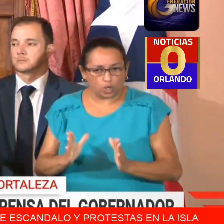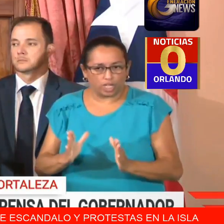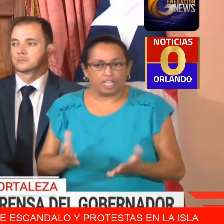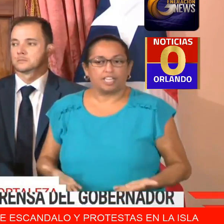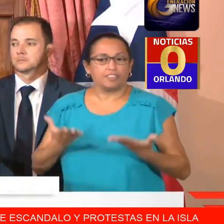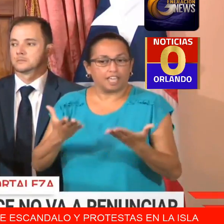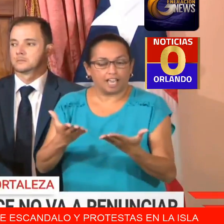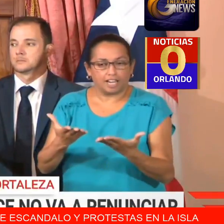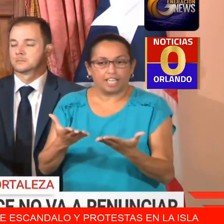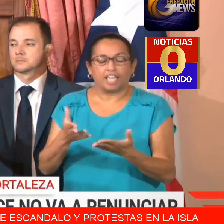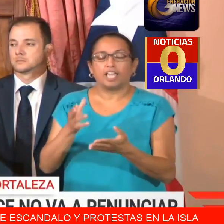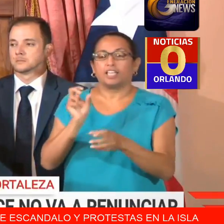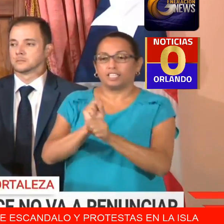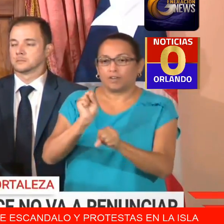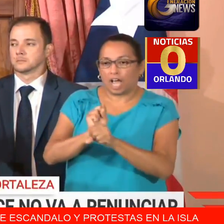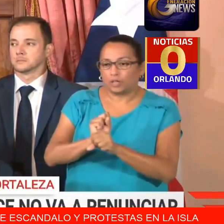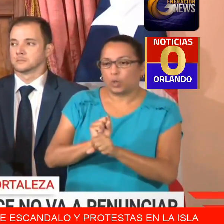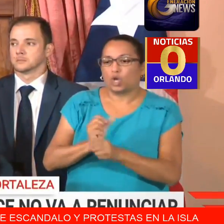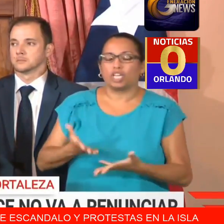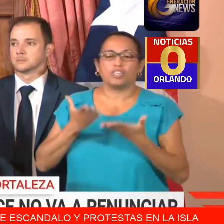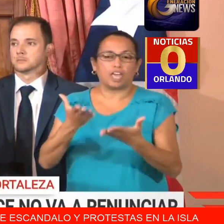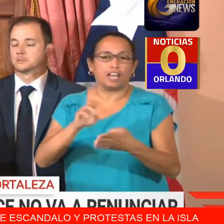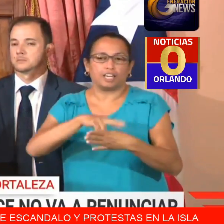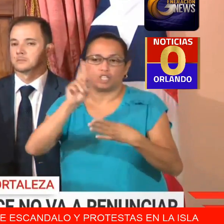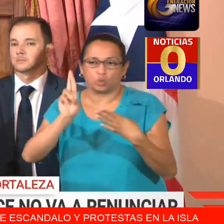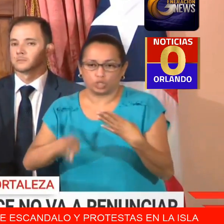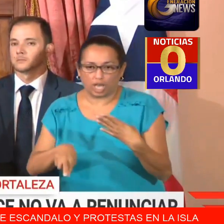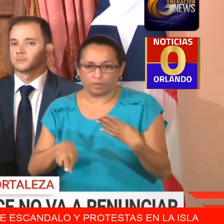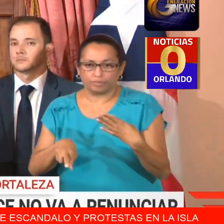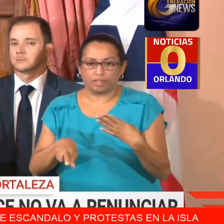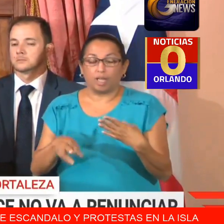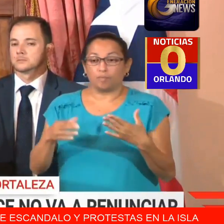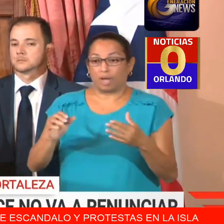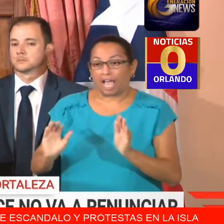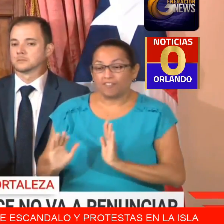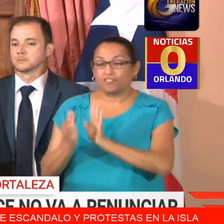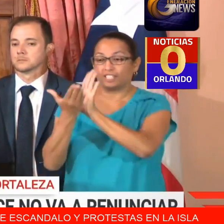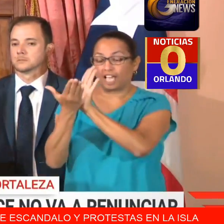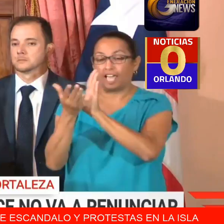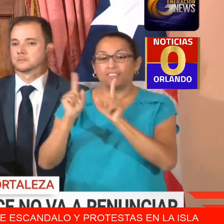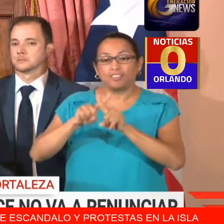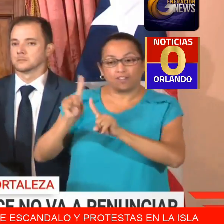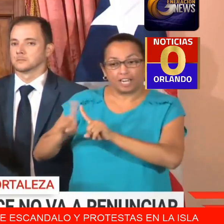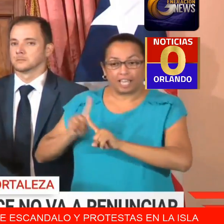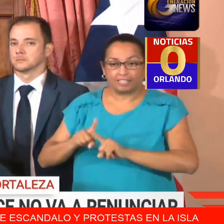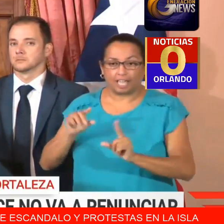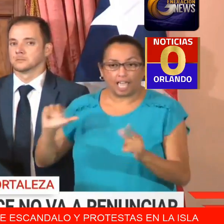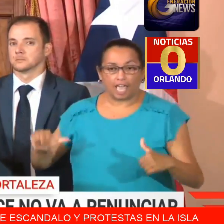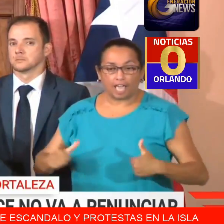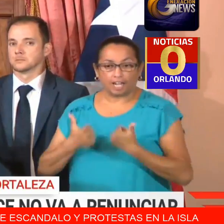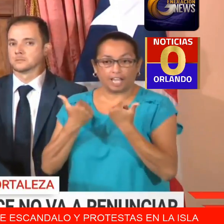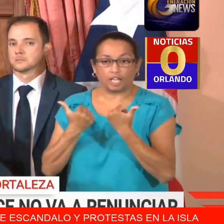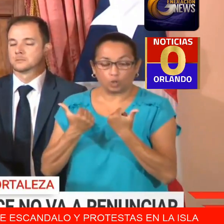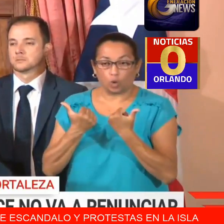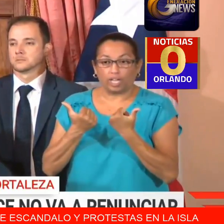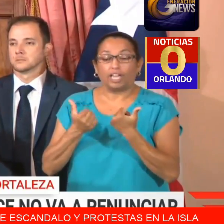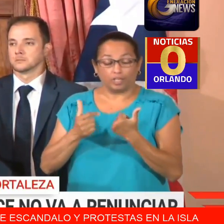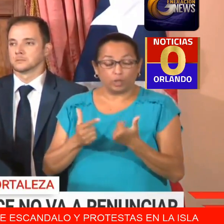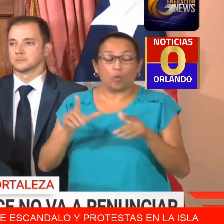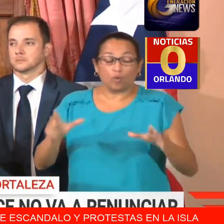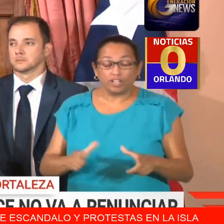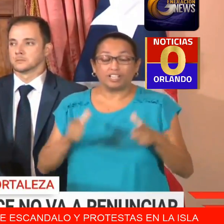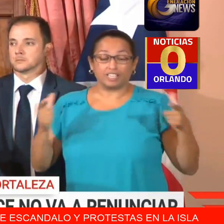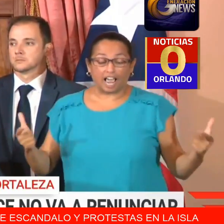policía, ¿verdad? Y quisiéramos esa colaboración también con los manifestantes de cara hacia el futuro. Ahora bien,